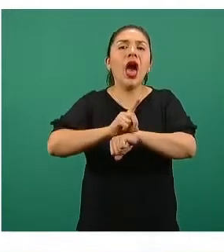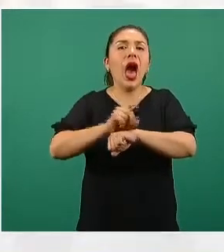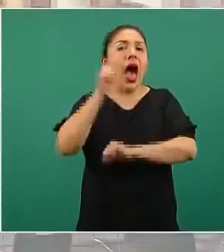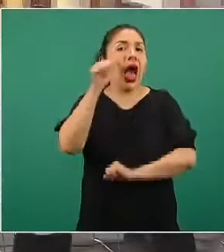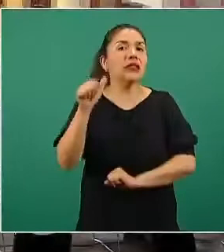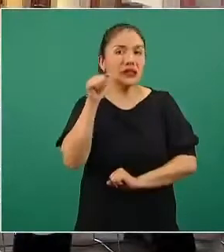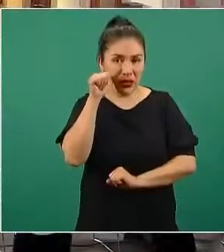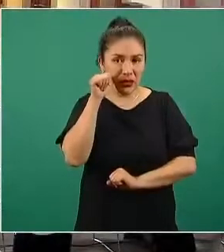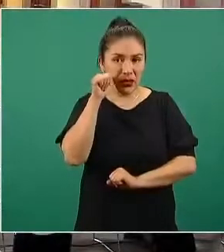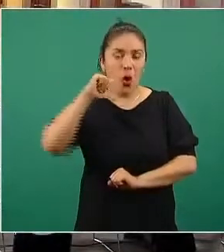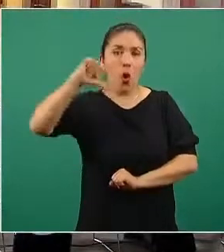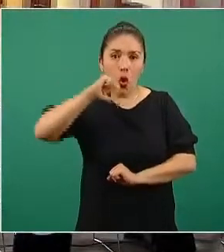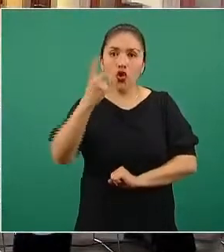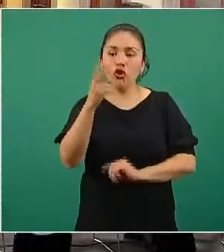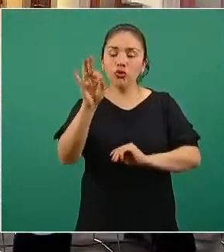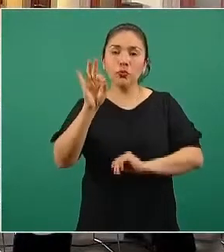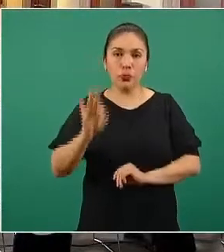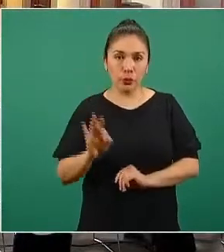de ayer.